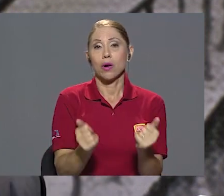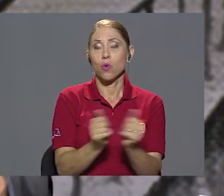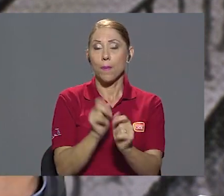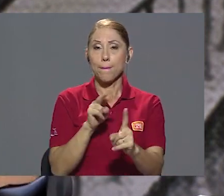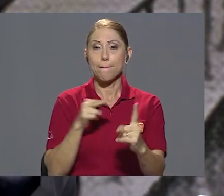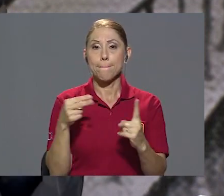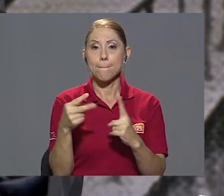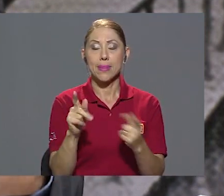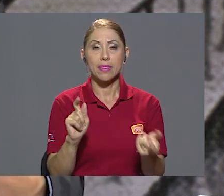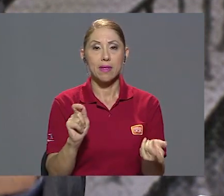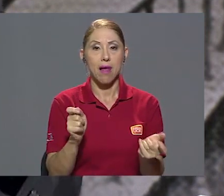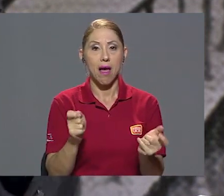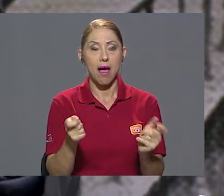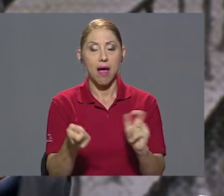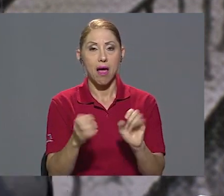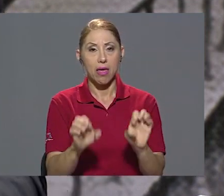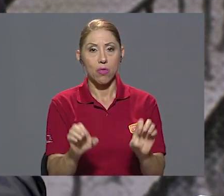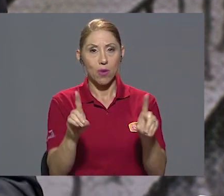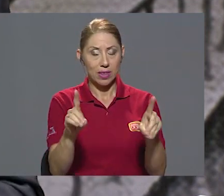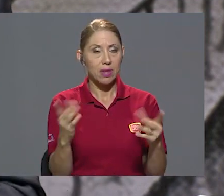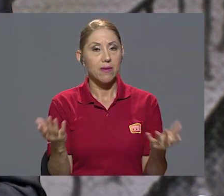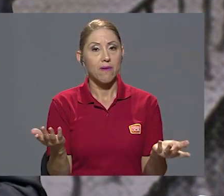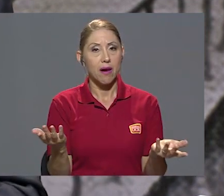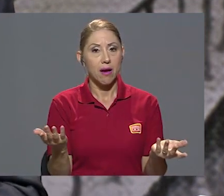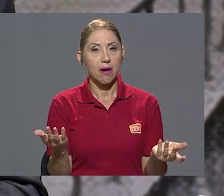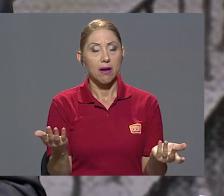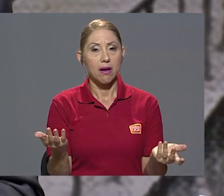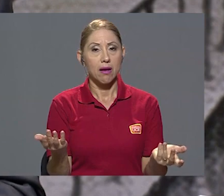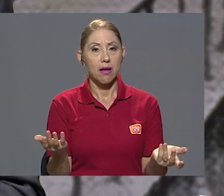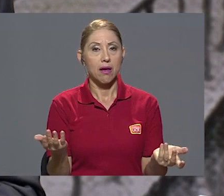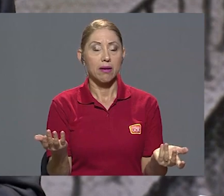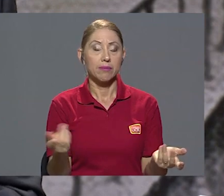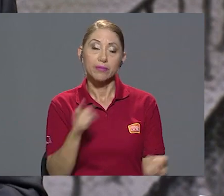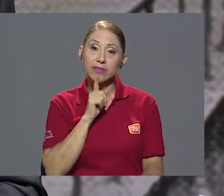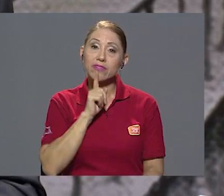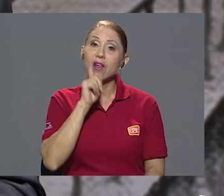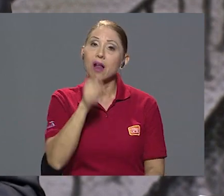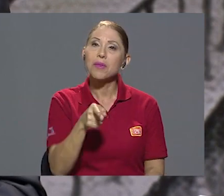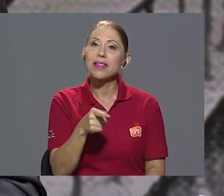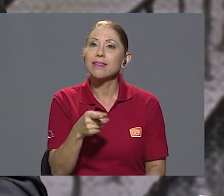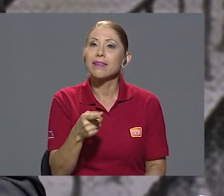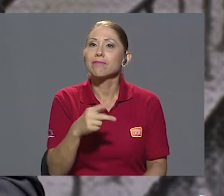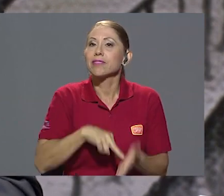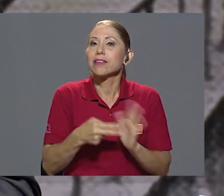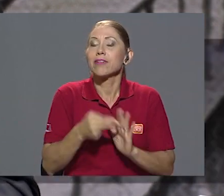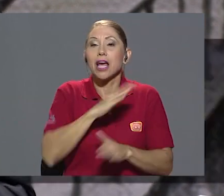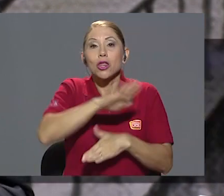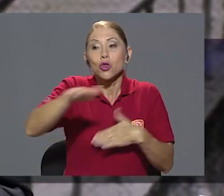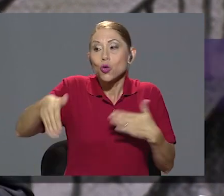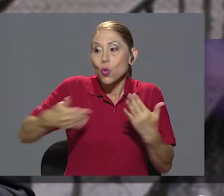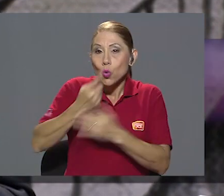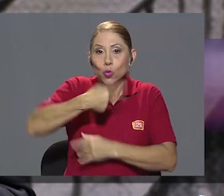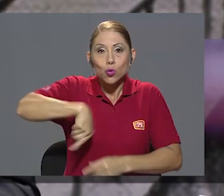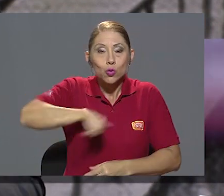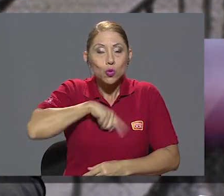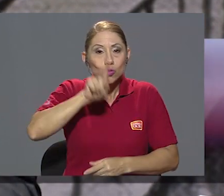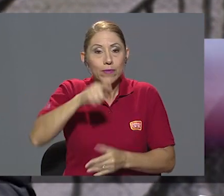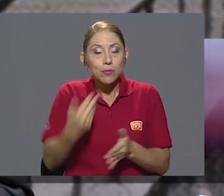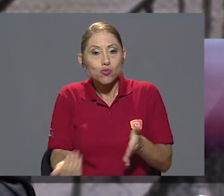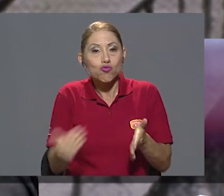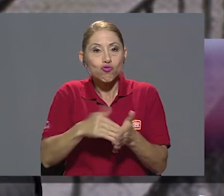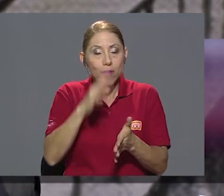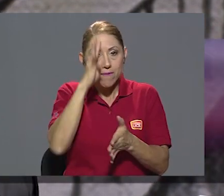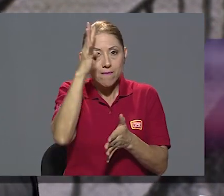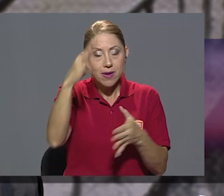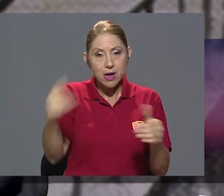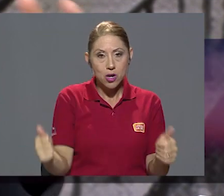perspectiva de la transformación educativa, es realmente reinventarnos todas